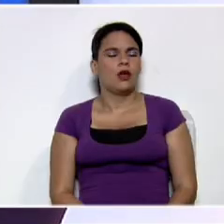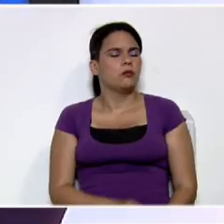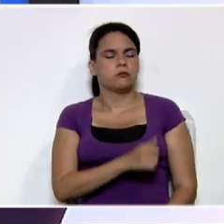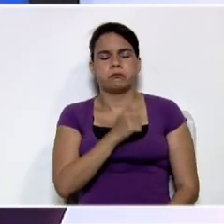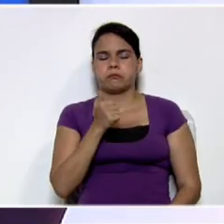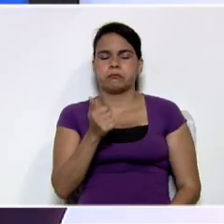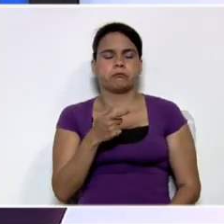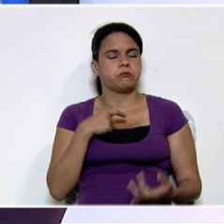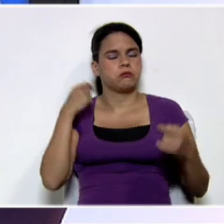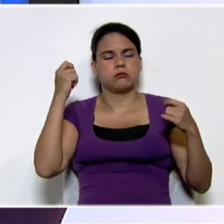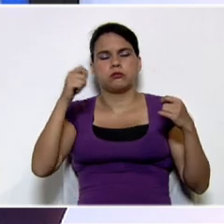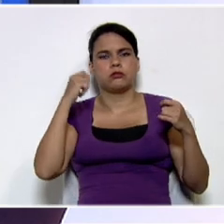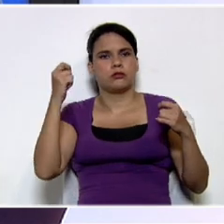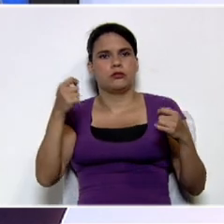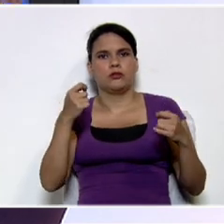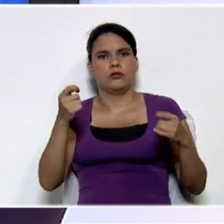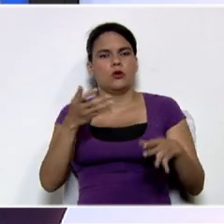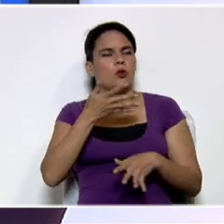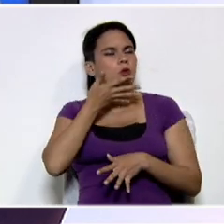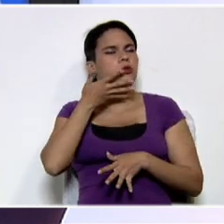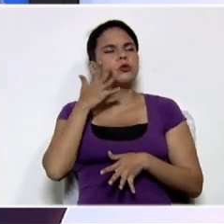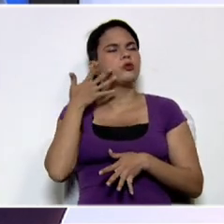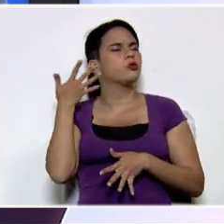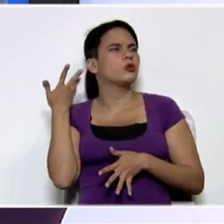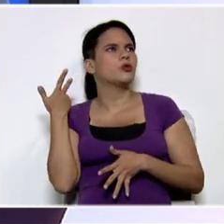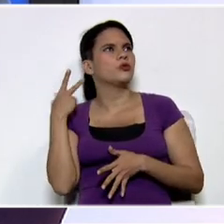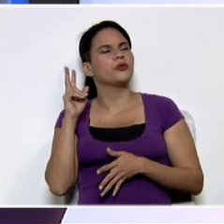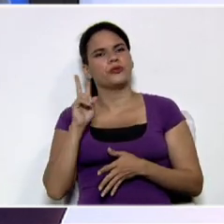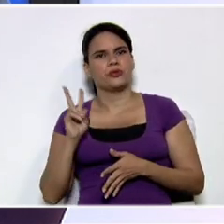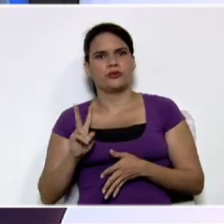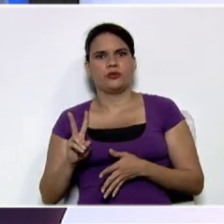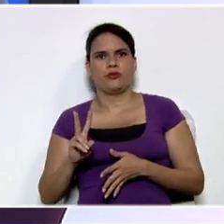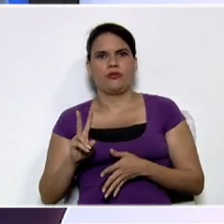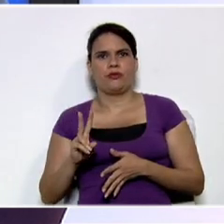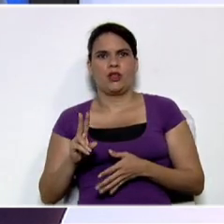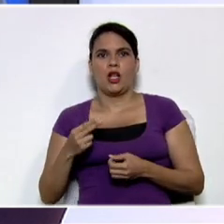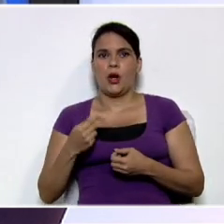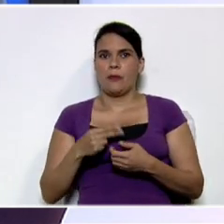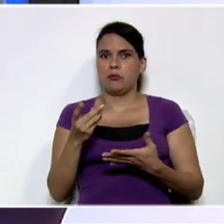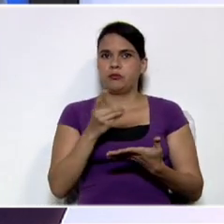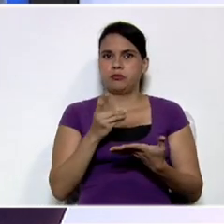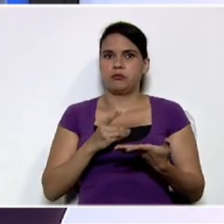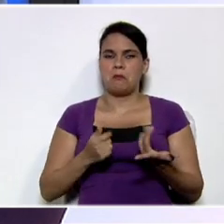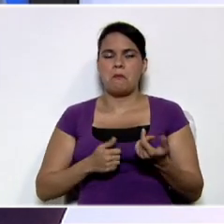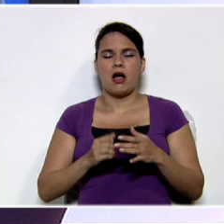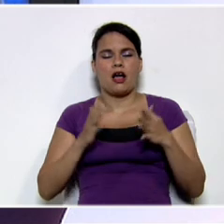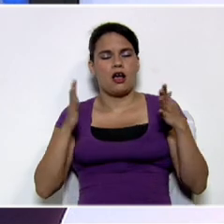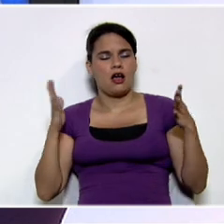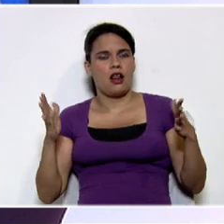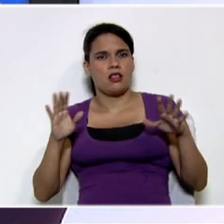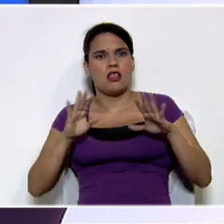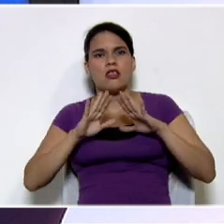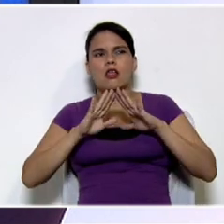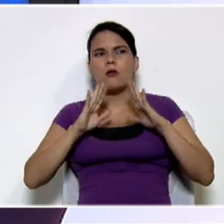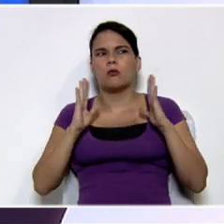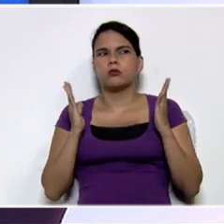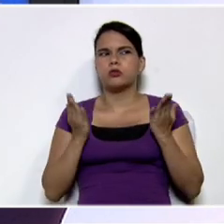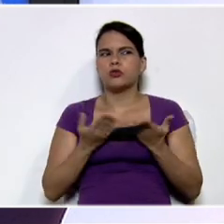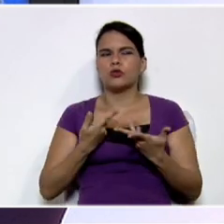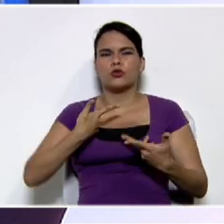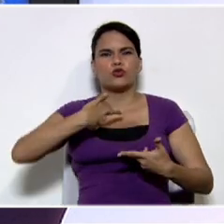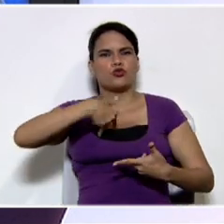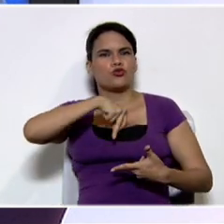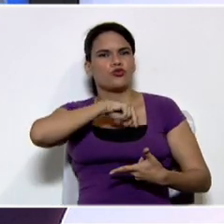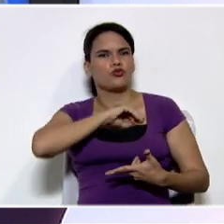Excelente video. Orgullo venezolano. Los petroglifos más grandes del mundo son de nuestro país. Excelente. Patrimonio